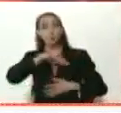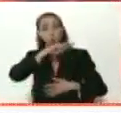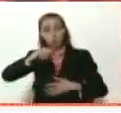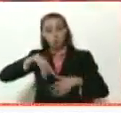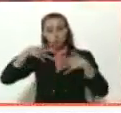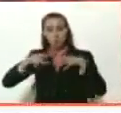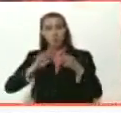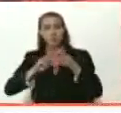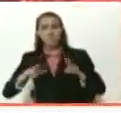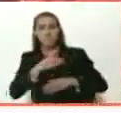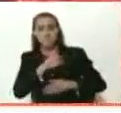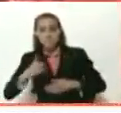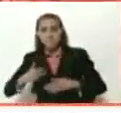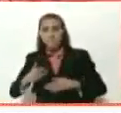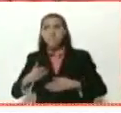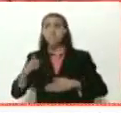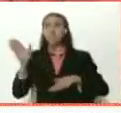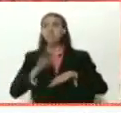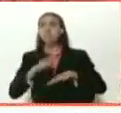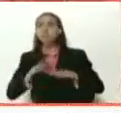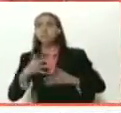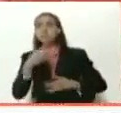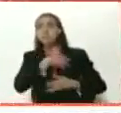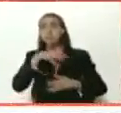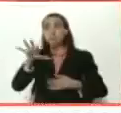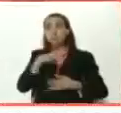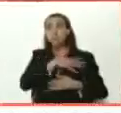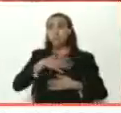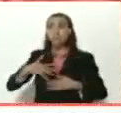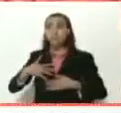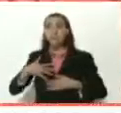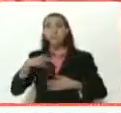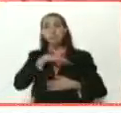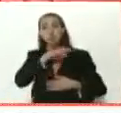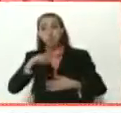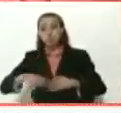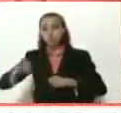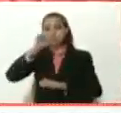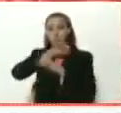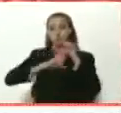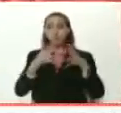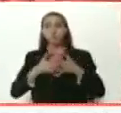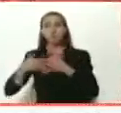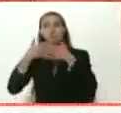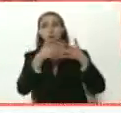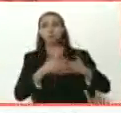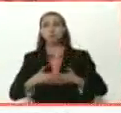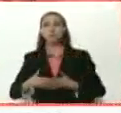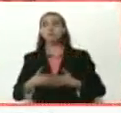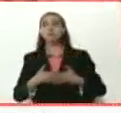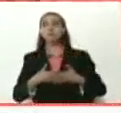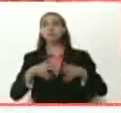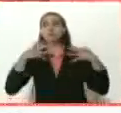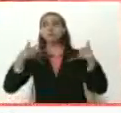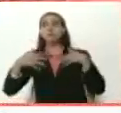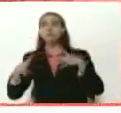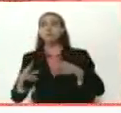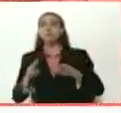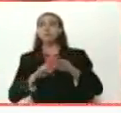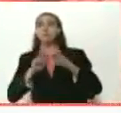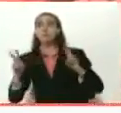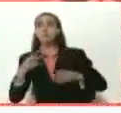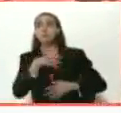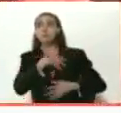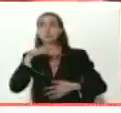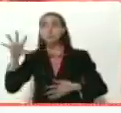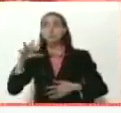paz, nos movilizamos por la soberanía, nos movilizamos contra el imperialismo, nos movilizamos por la patria